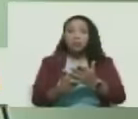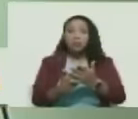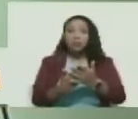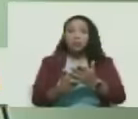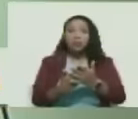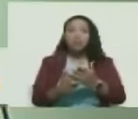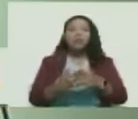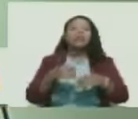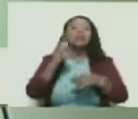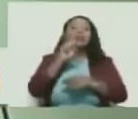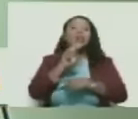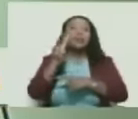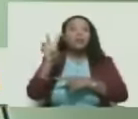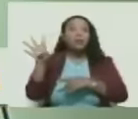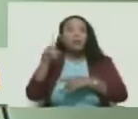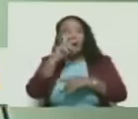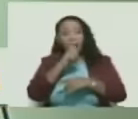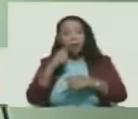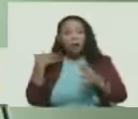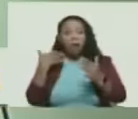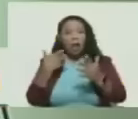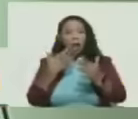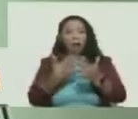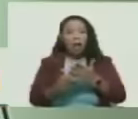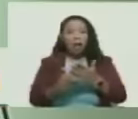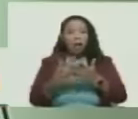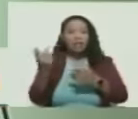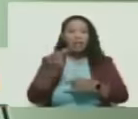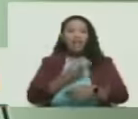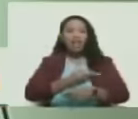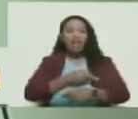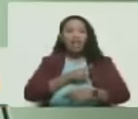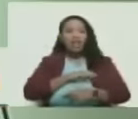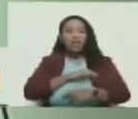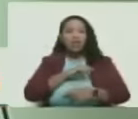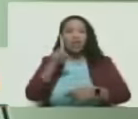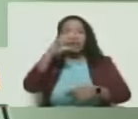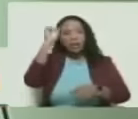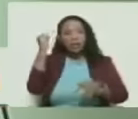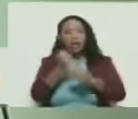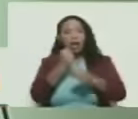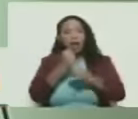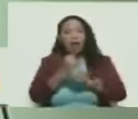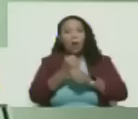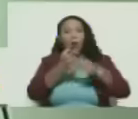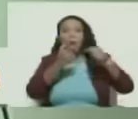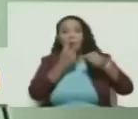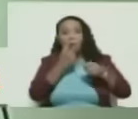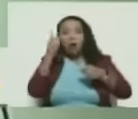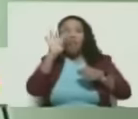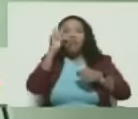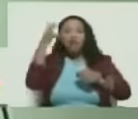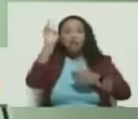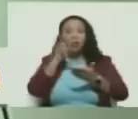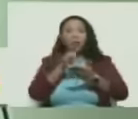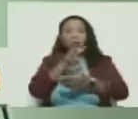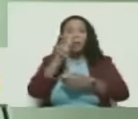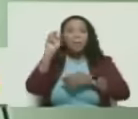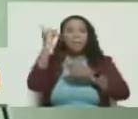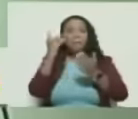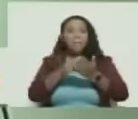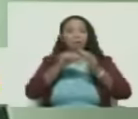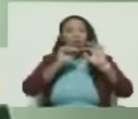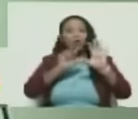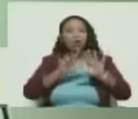exactamente 124 años de ese fraudulento laudo arbitral de París, del que tú hablabas, en